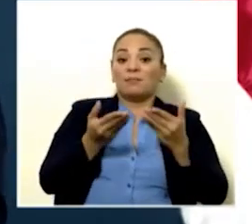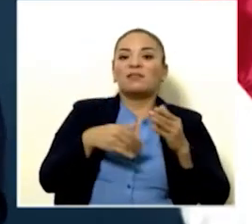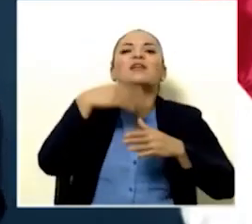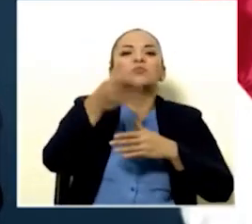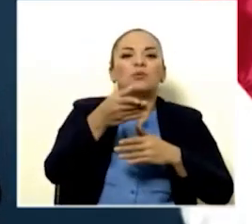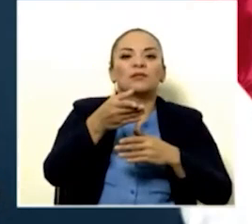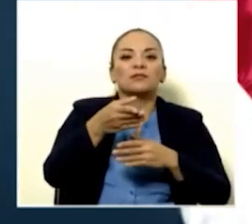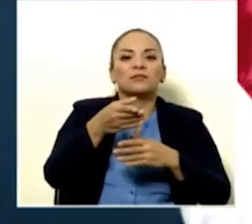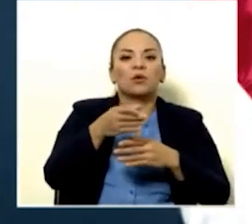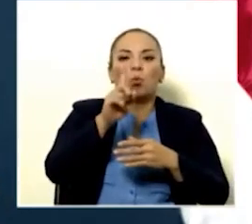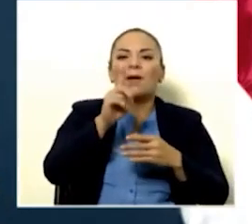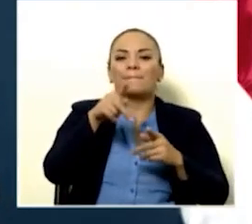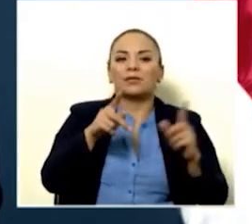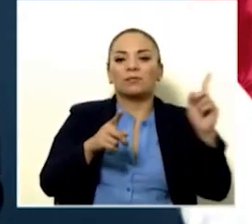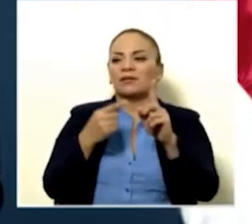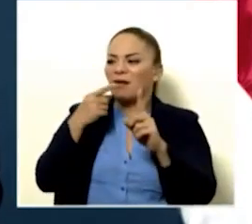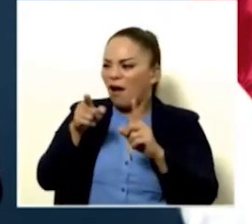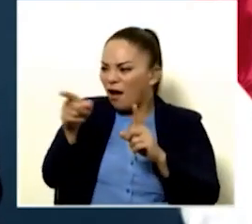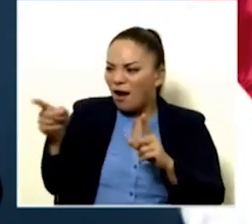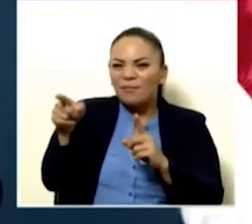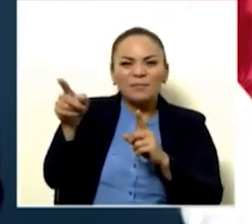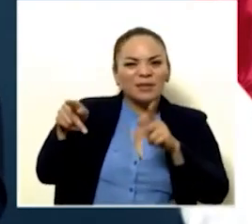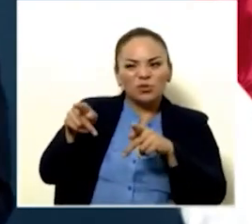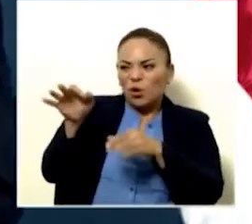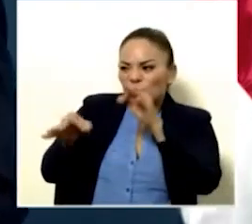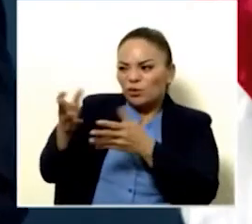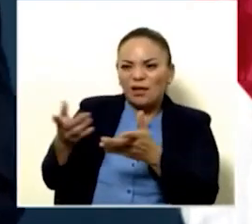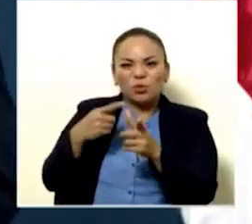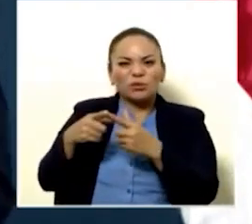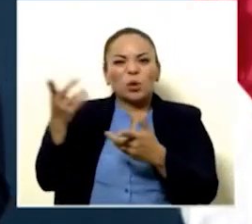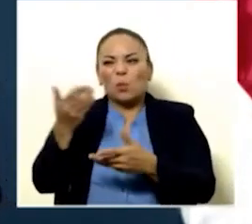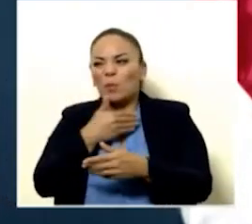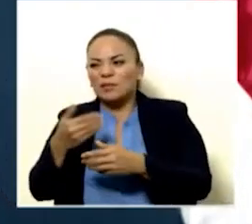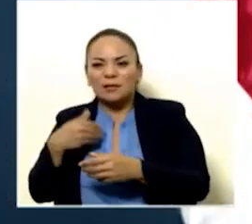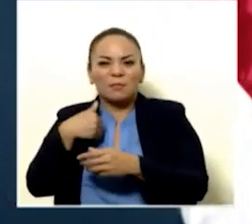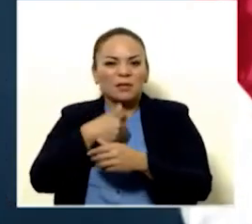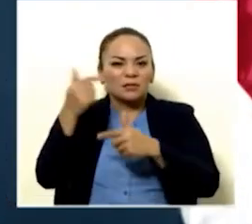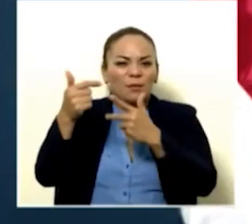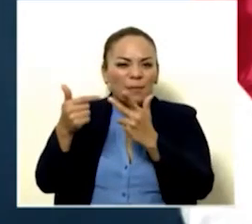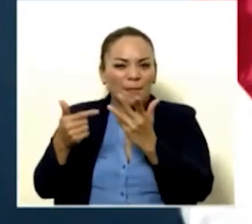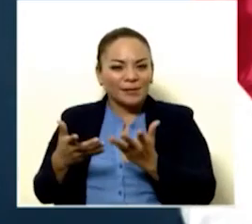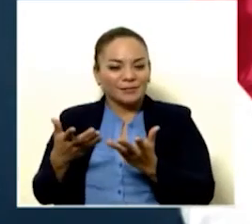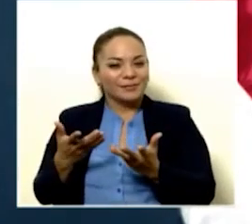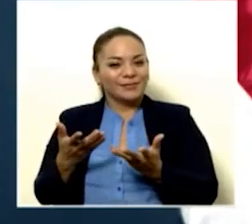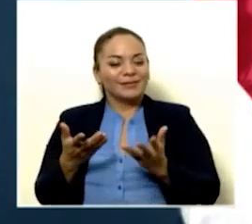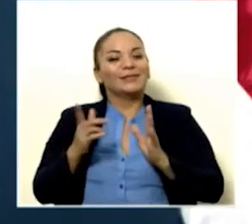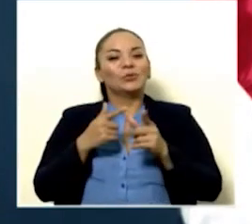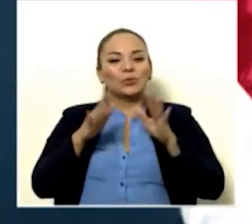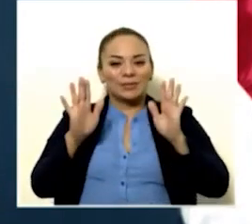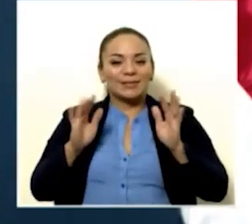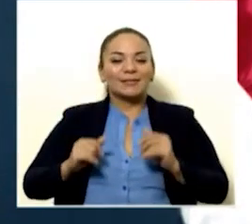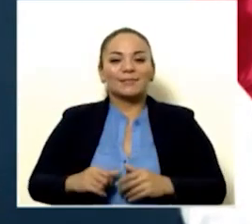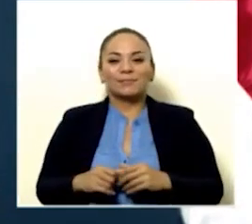siendo juzgada y entonces es una arbitrariedad del presidente o del ministro, etcétera. Por eso es